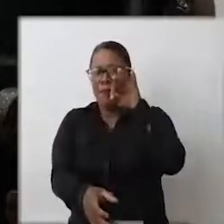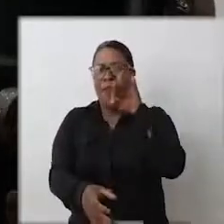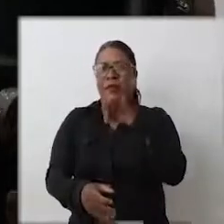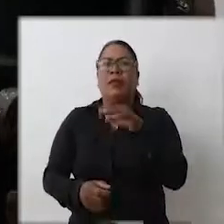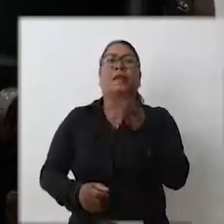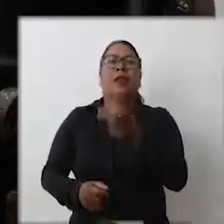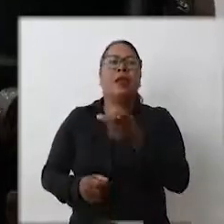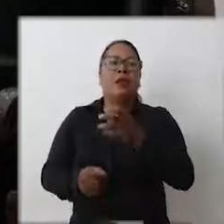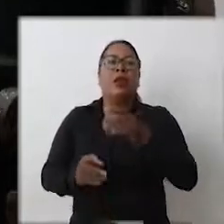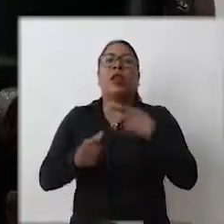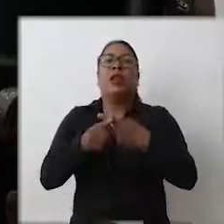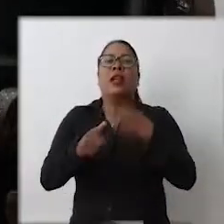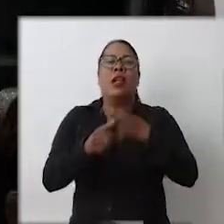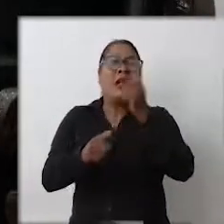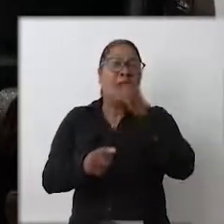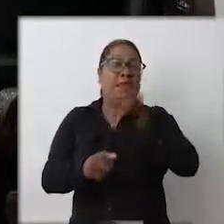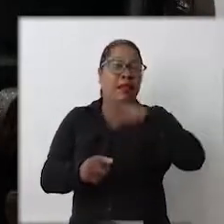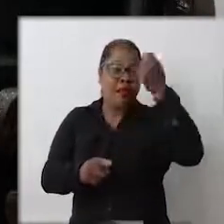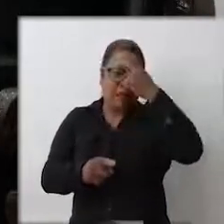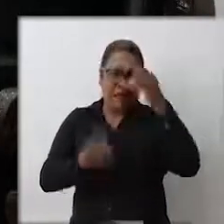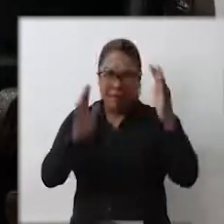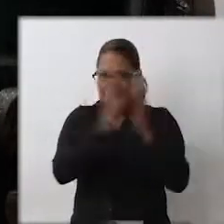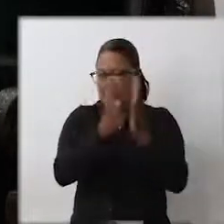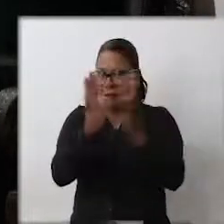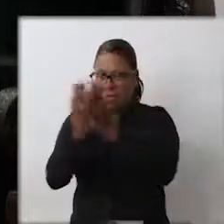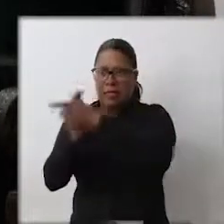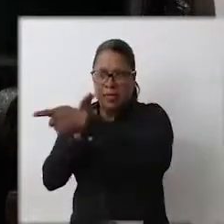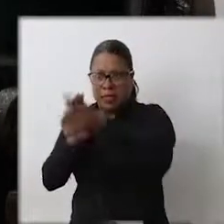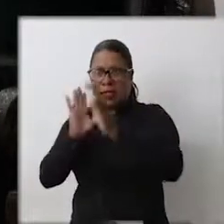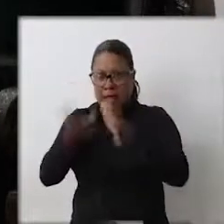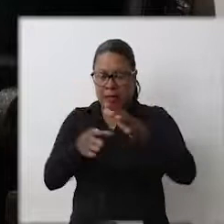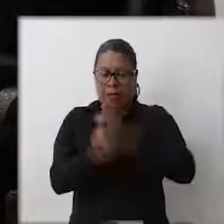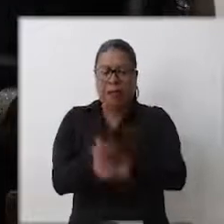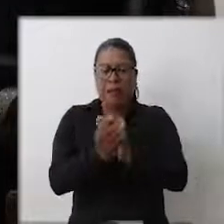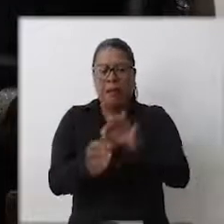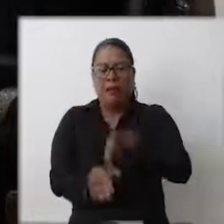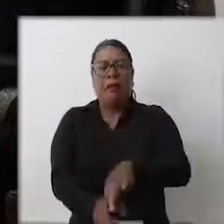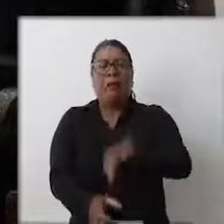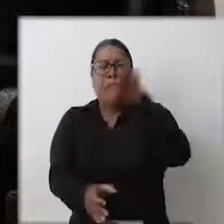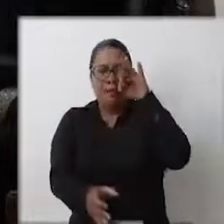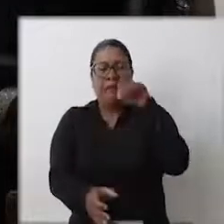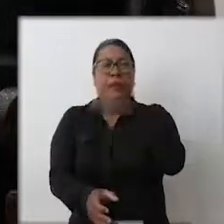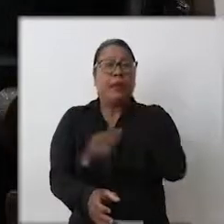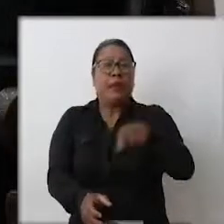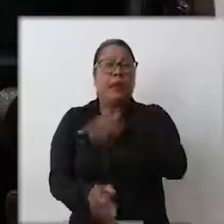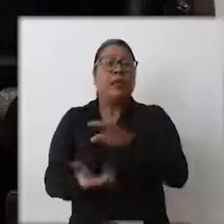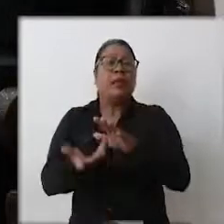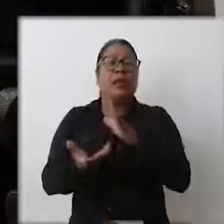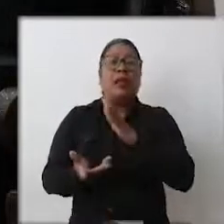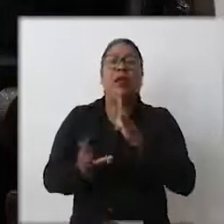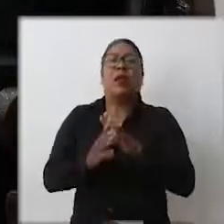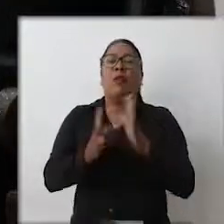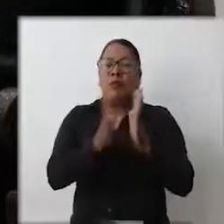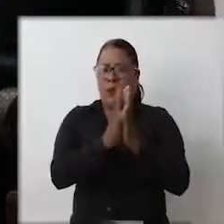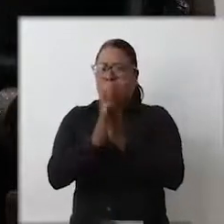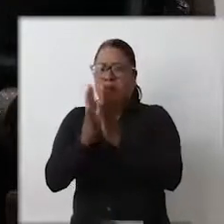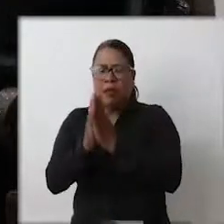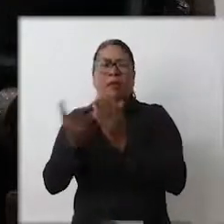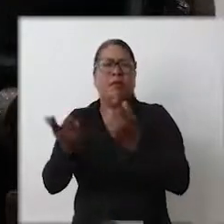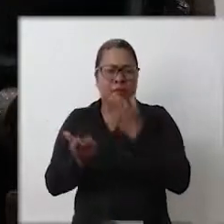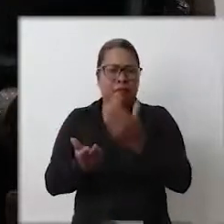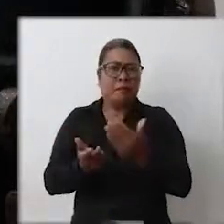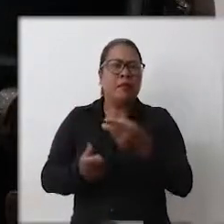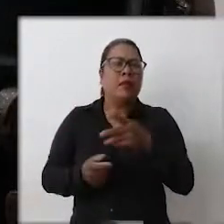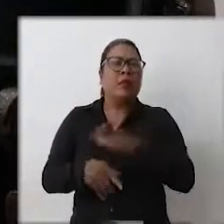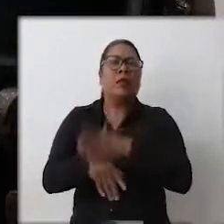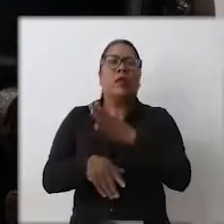bueno, y el 4 por ser eslogan que identifica con un partido político. Cabe mencionar